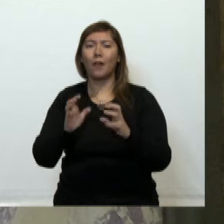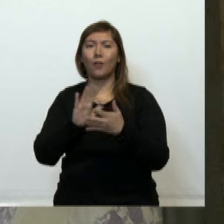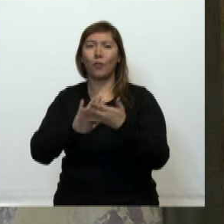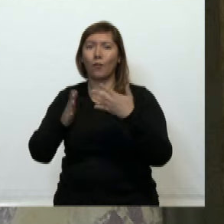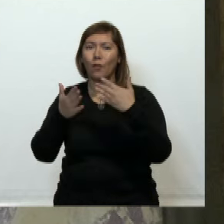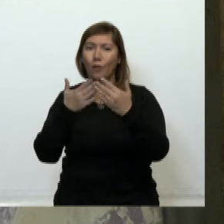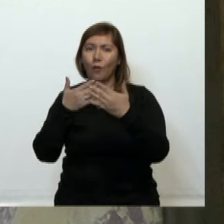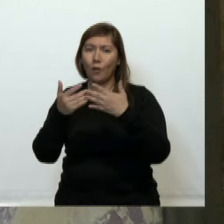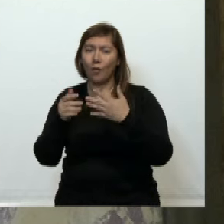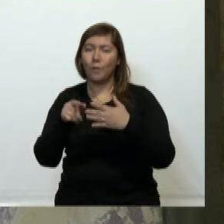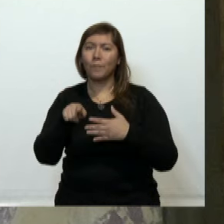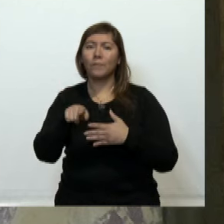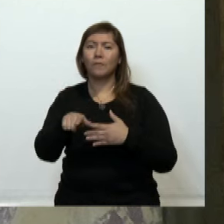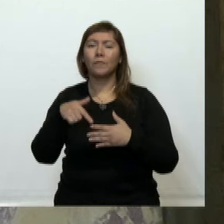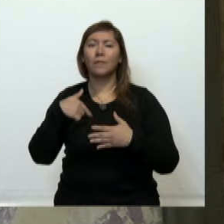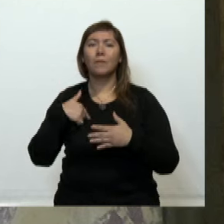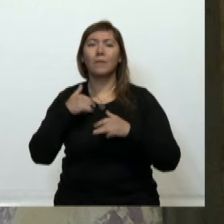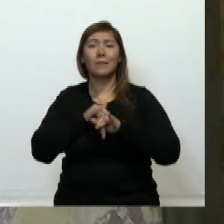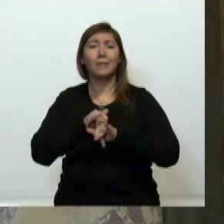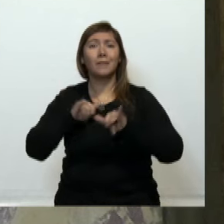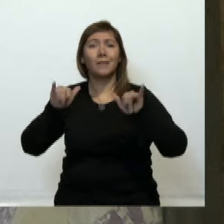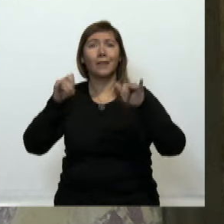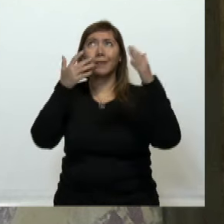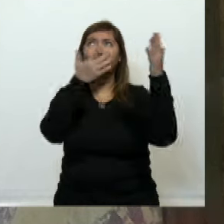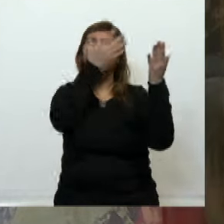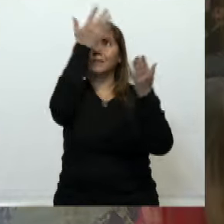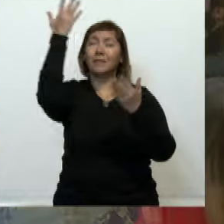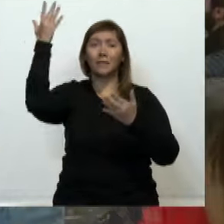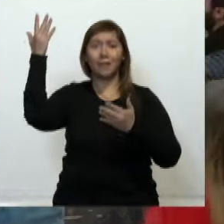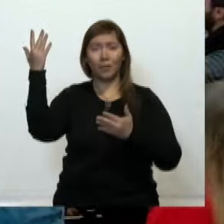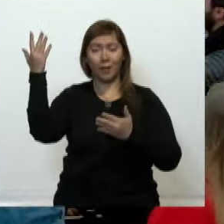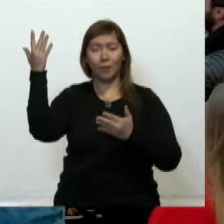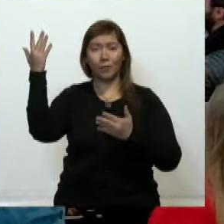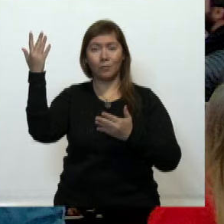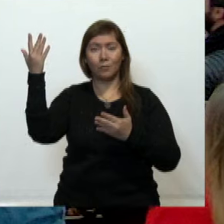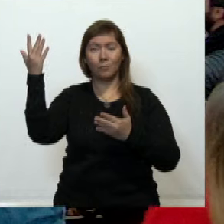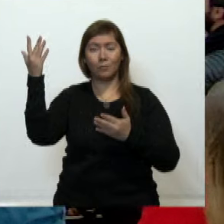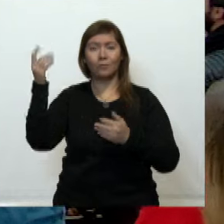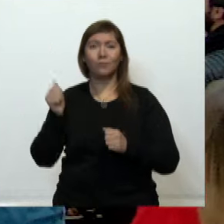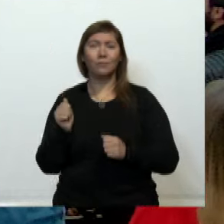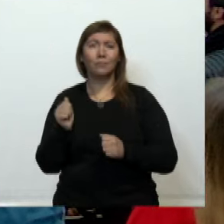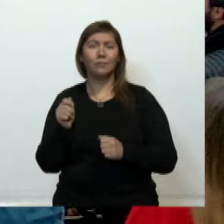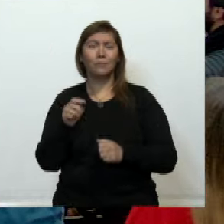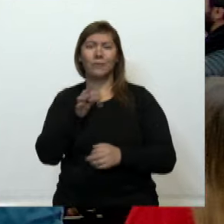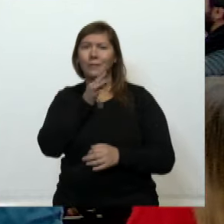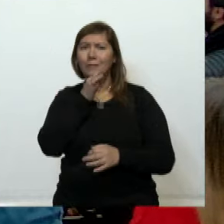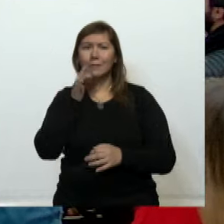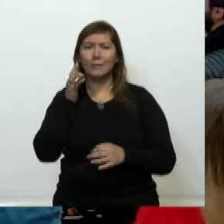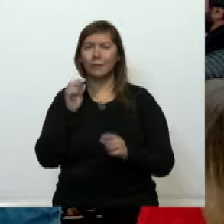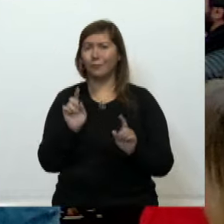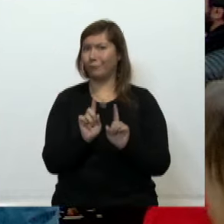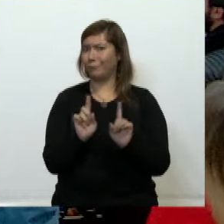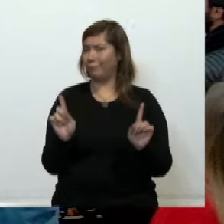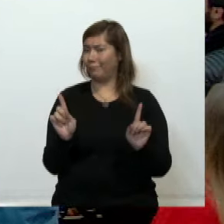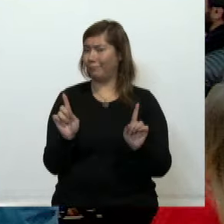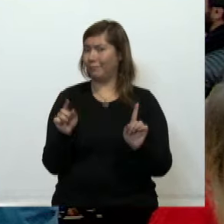un mensaje del cielo y nadie podrá callarnos